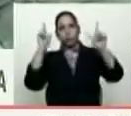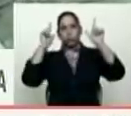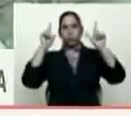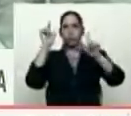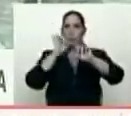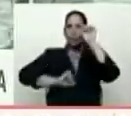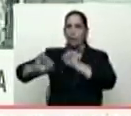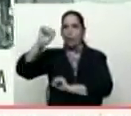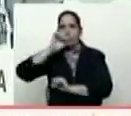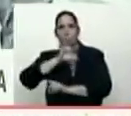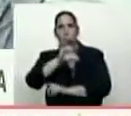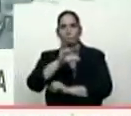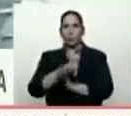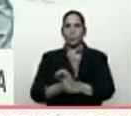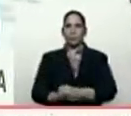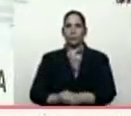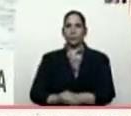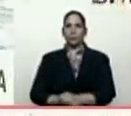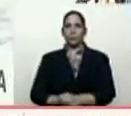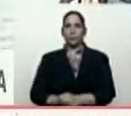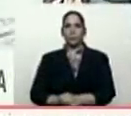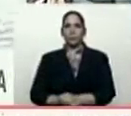defensa de nuestra patria.